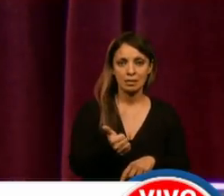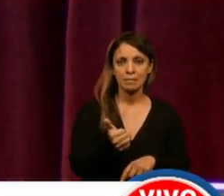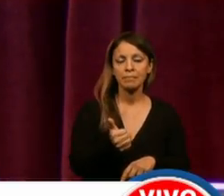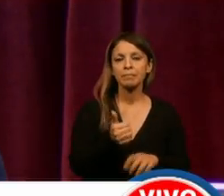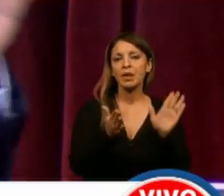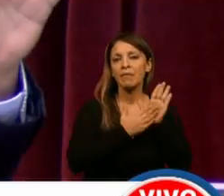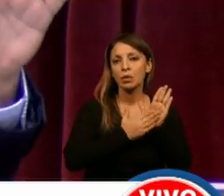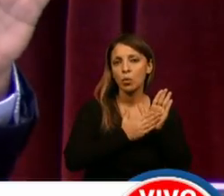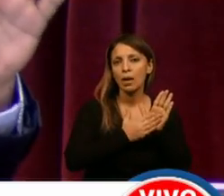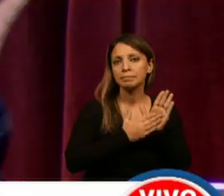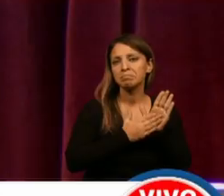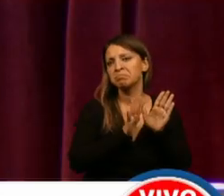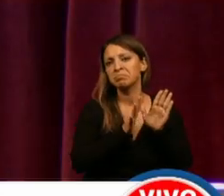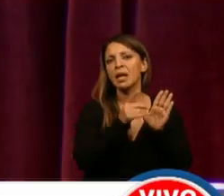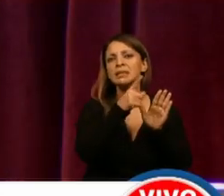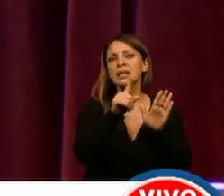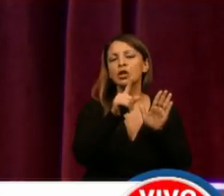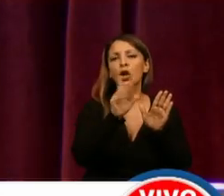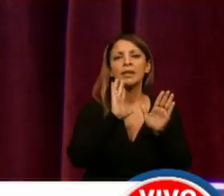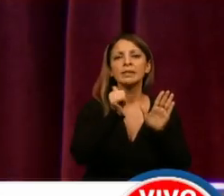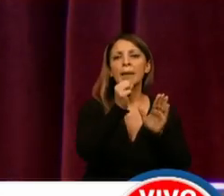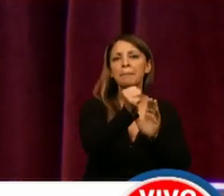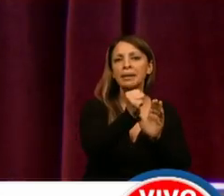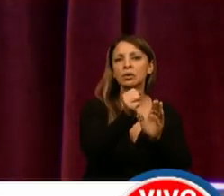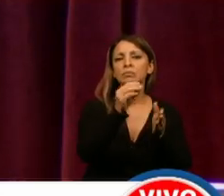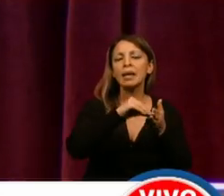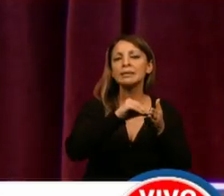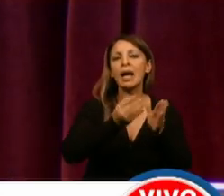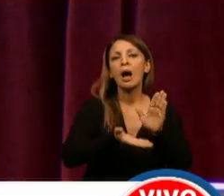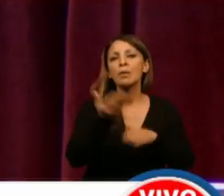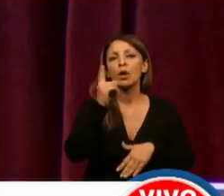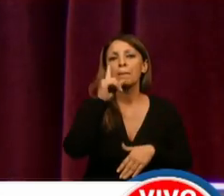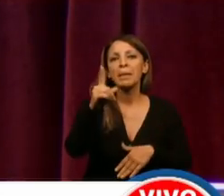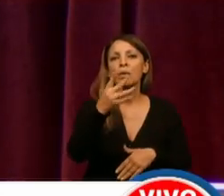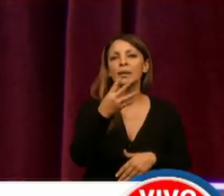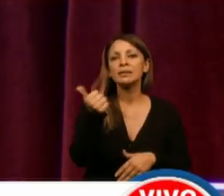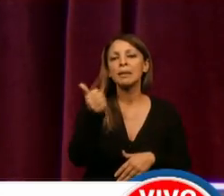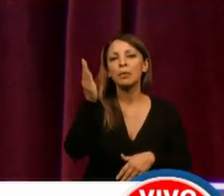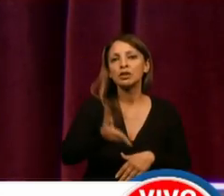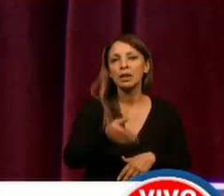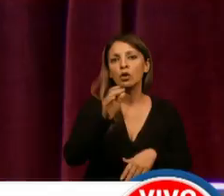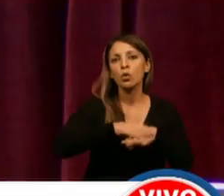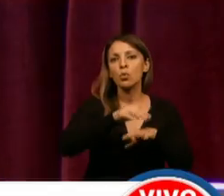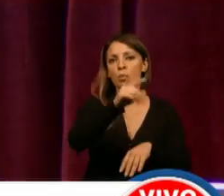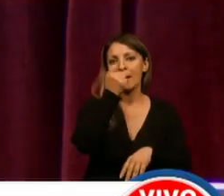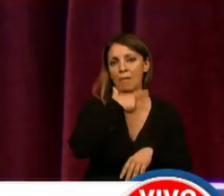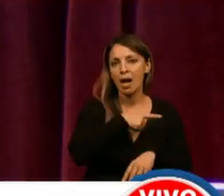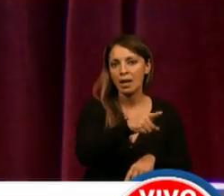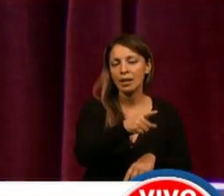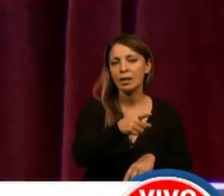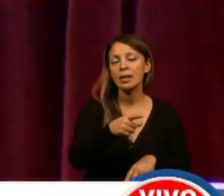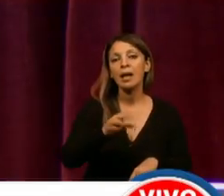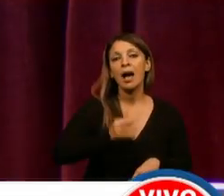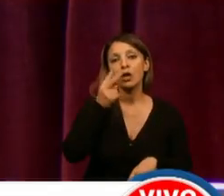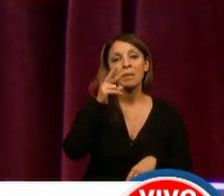factura de 116 pesos con los aumentos del mil 46% que impulsó el macrismo implicaba en el año